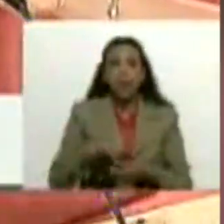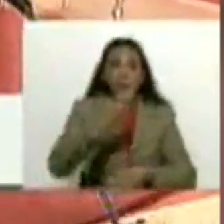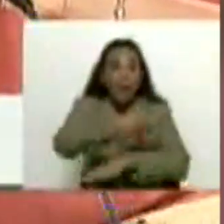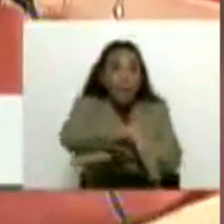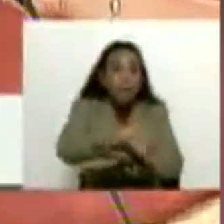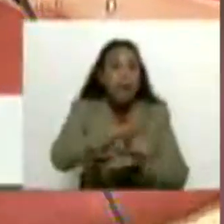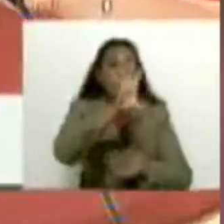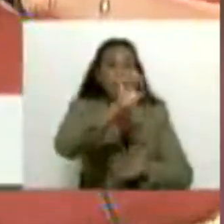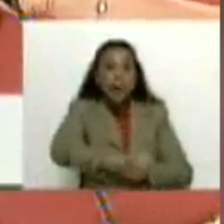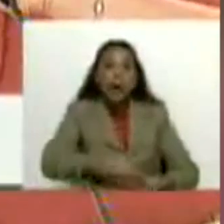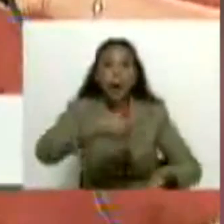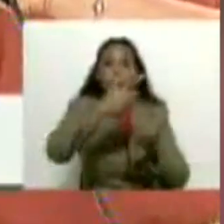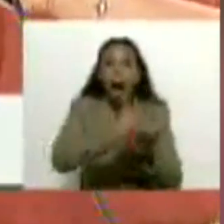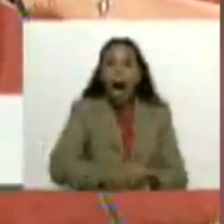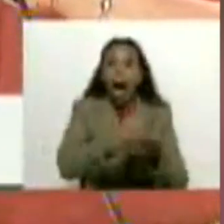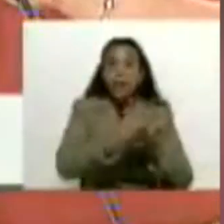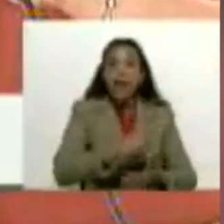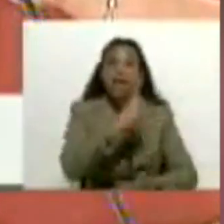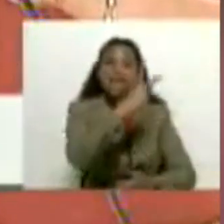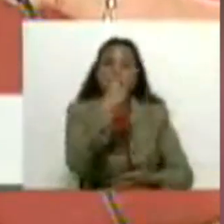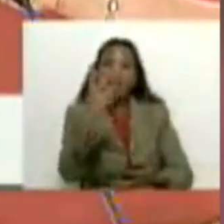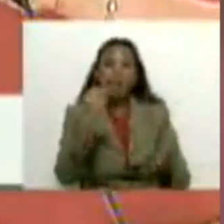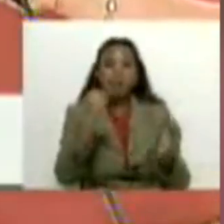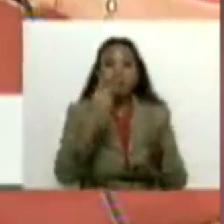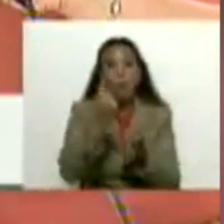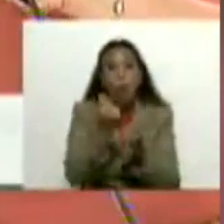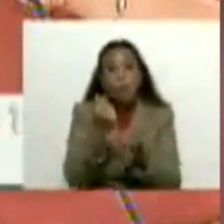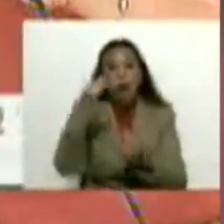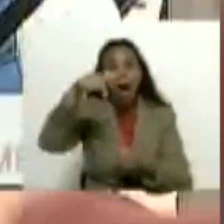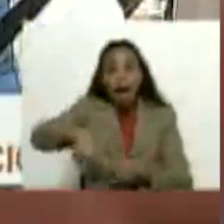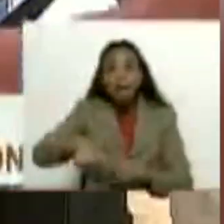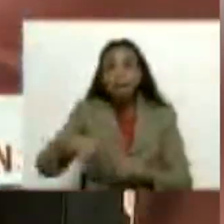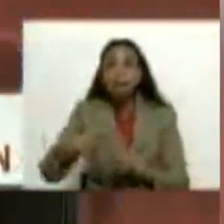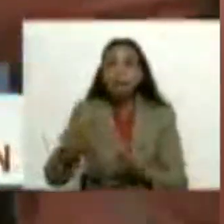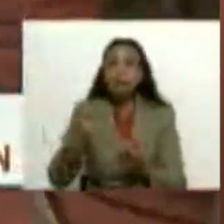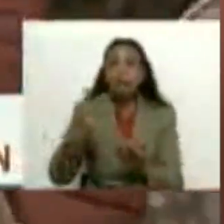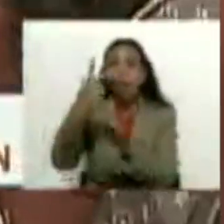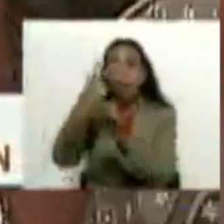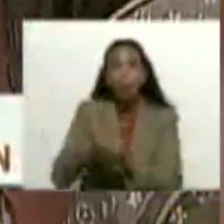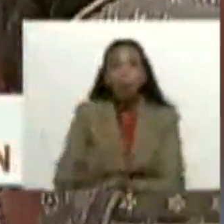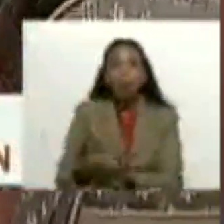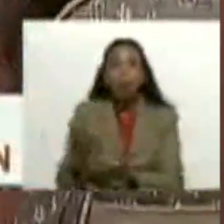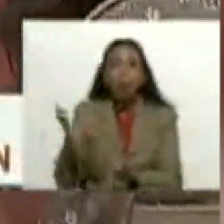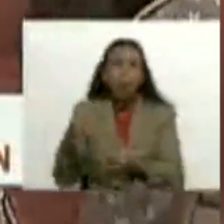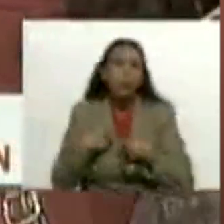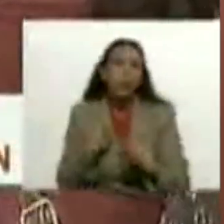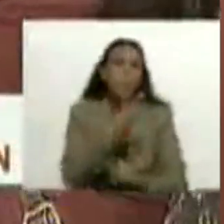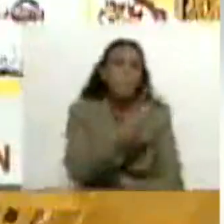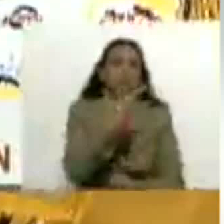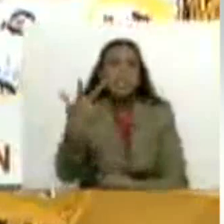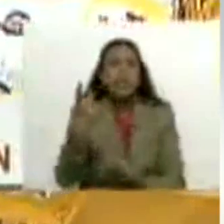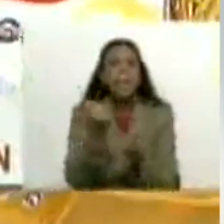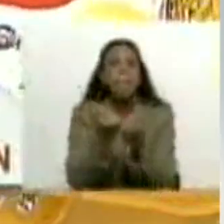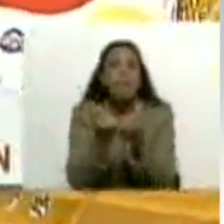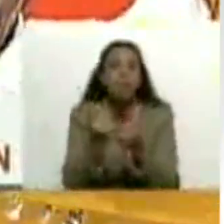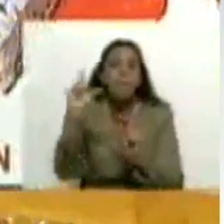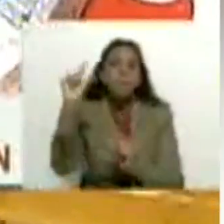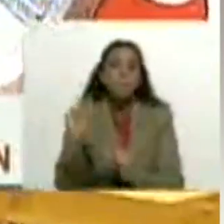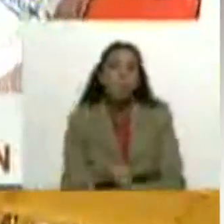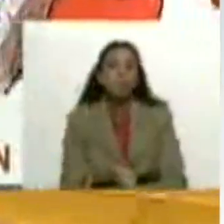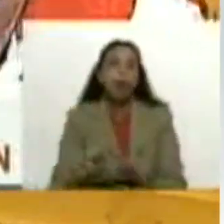uno consigue un kilo de pollo en 70 bolívares, ahora este es un combo que nos los están dando por 23 bolívares,